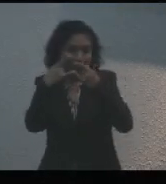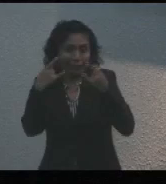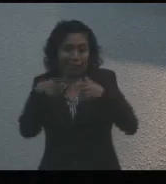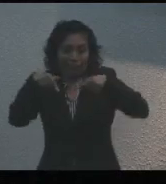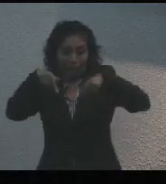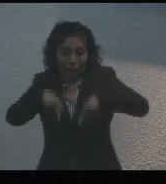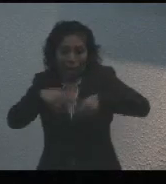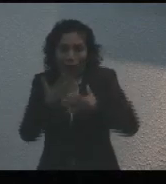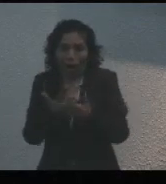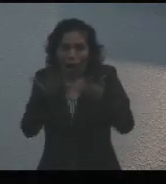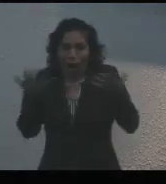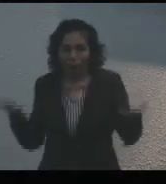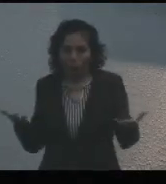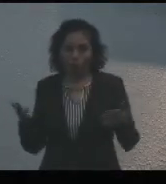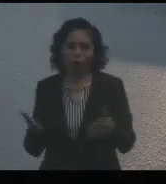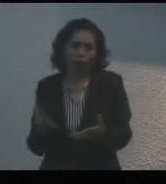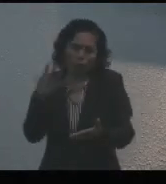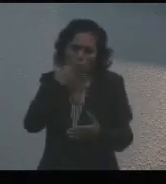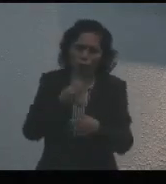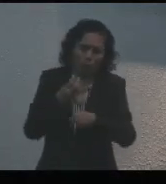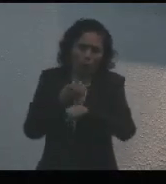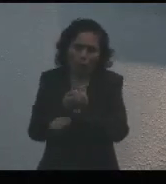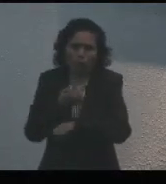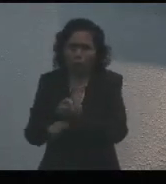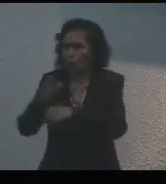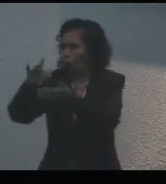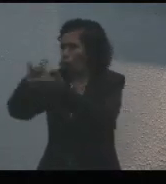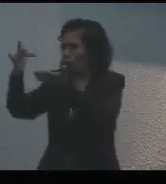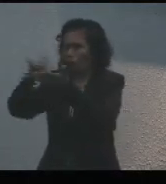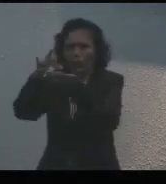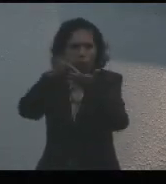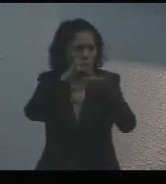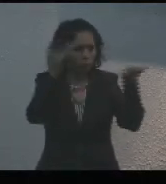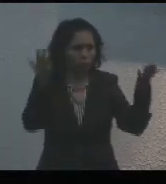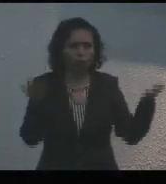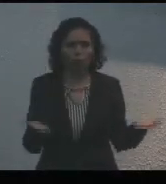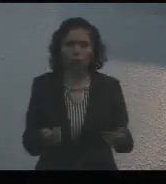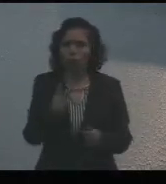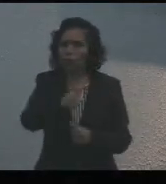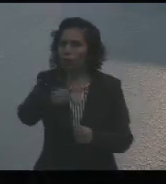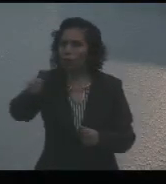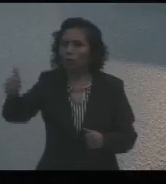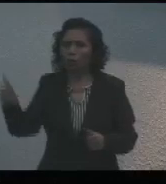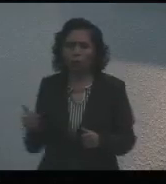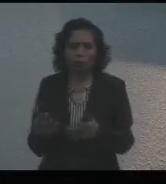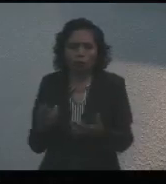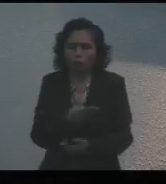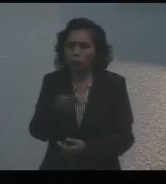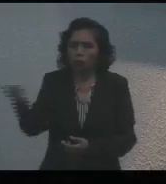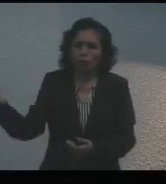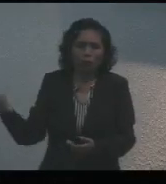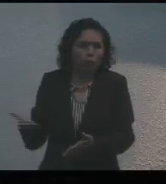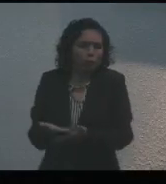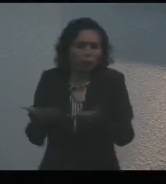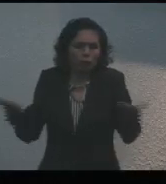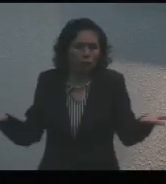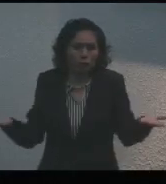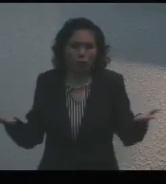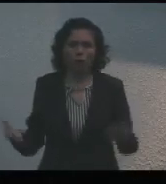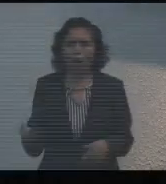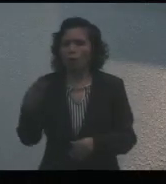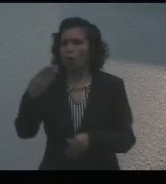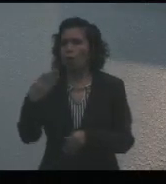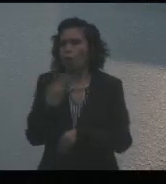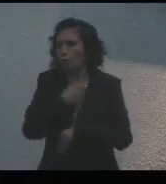en nuestro bello estado. Agradezco profundamente la presencia de cada una y cada uno de ustedes. Por supuesto, a las y los